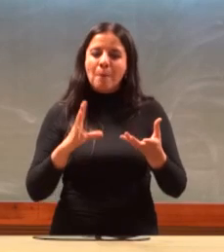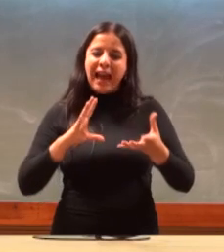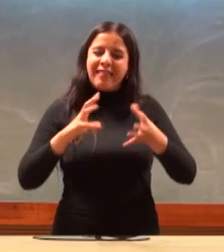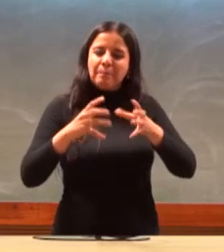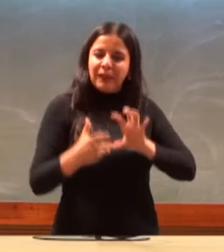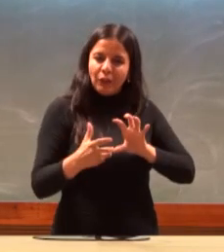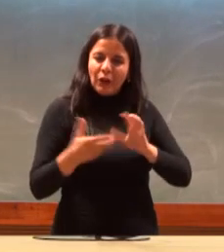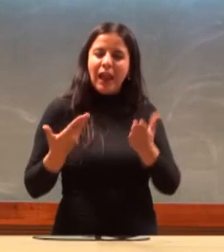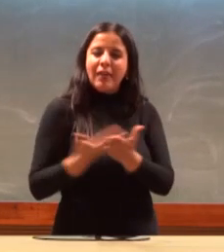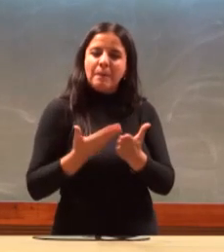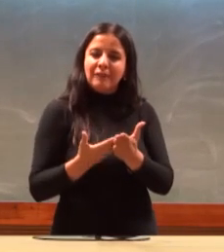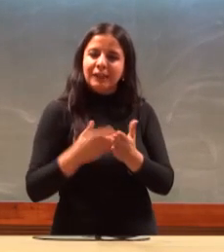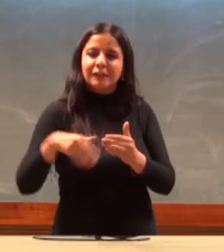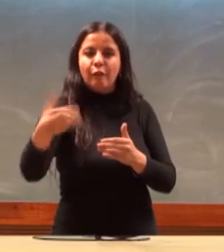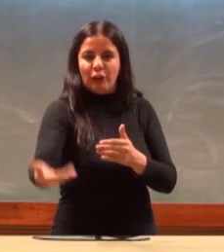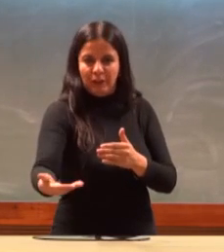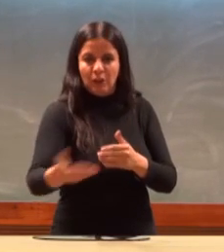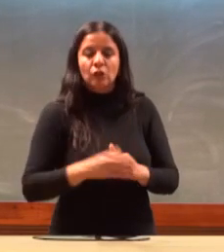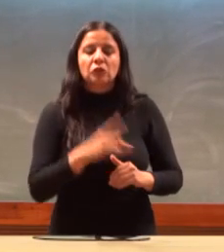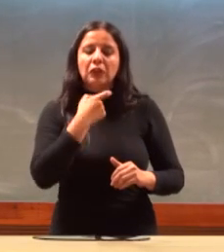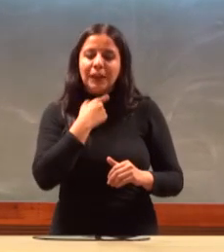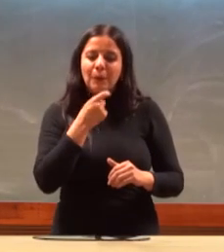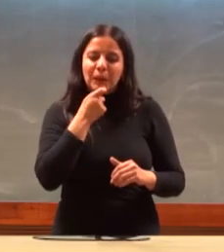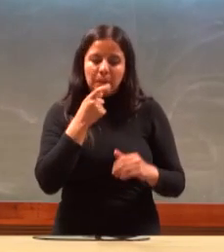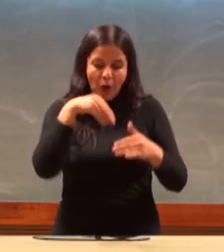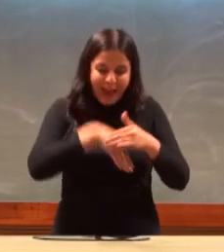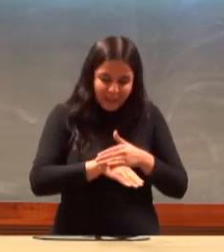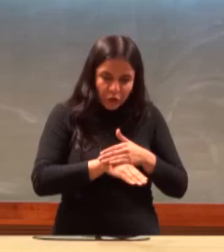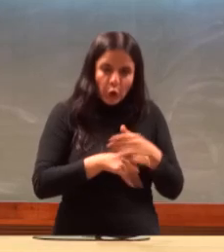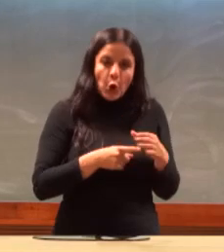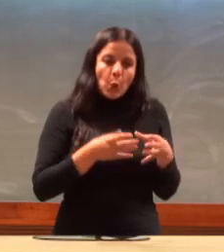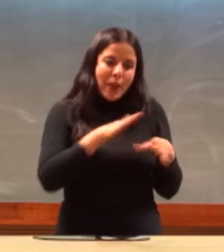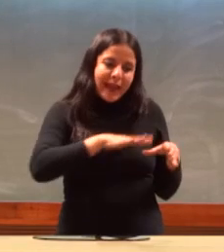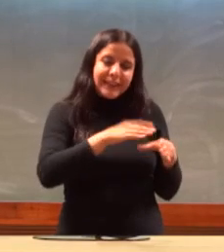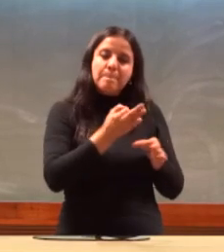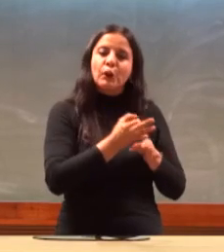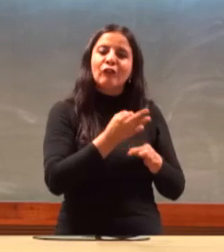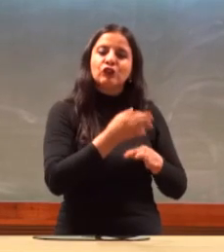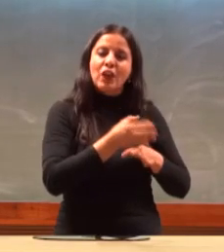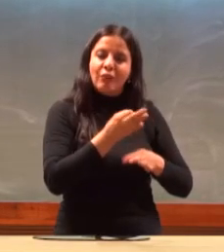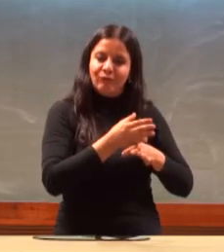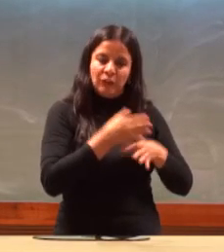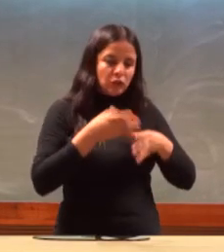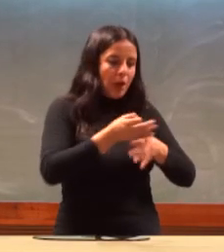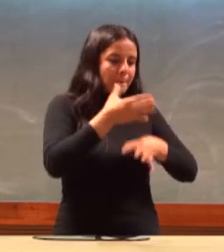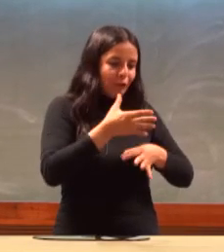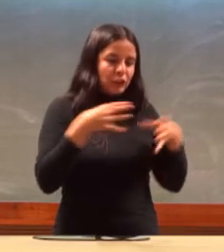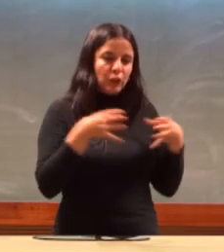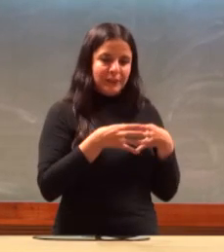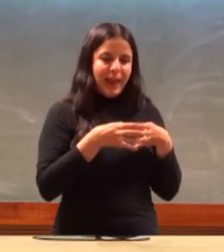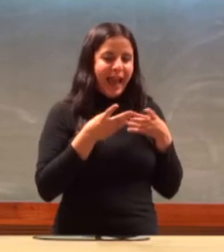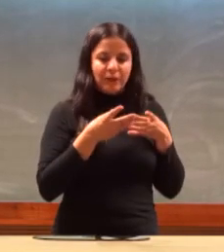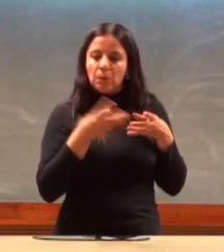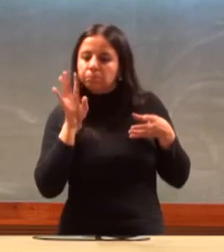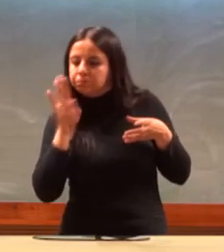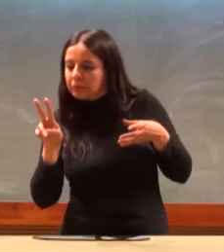ese sentido nos parece importante también generar un área de profesorado dentro de la facultad que atienda un poco más las especificidades de cada carrera y las vinculaciones con